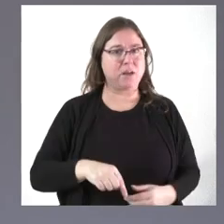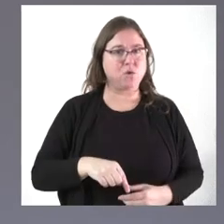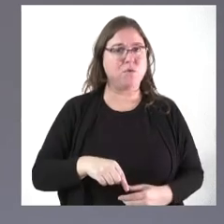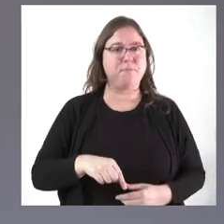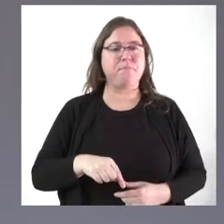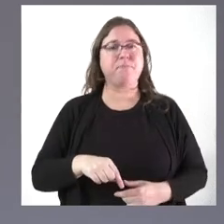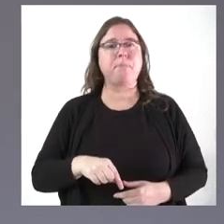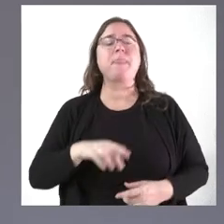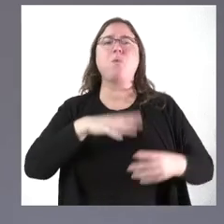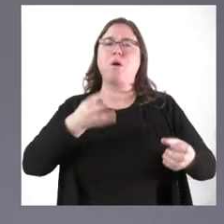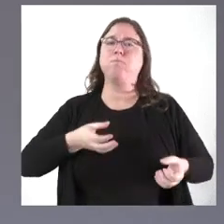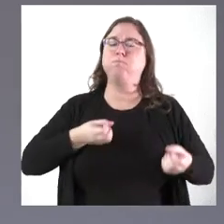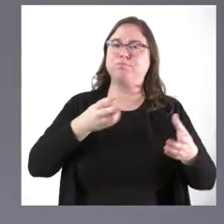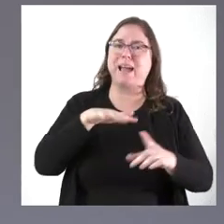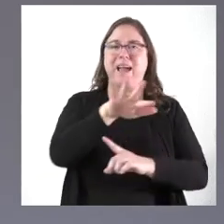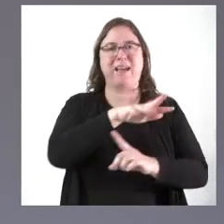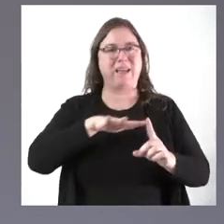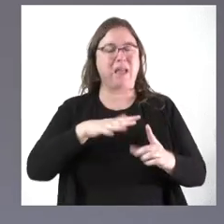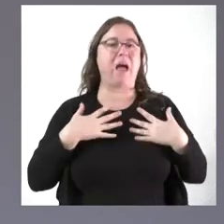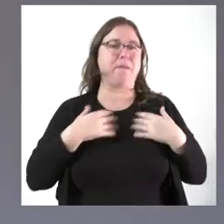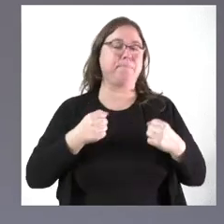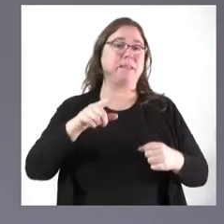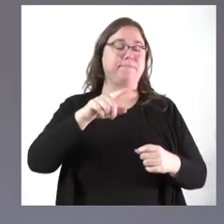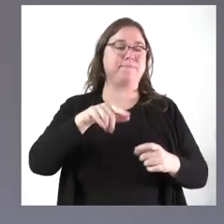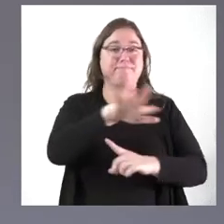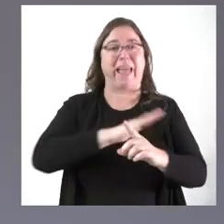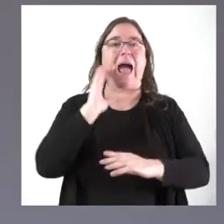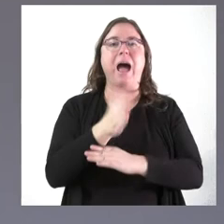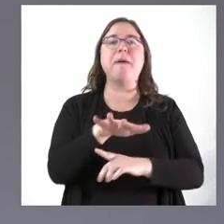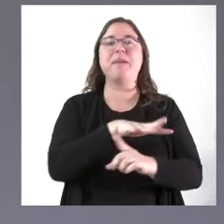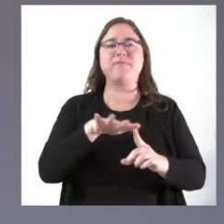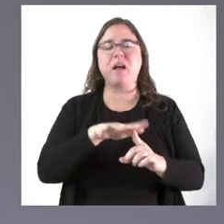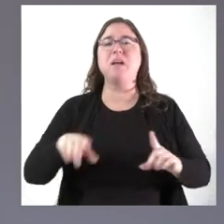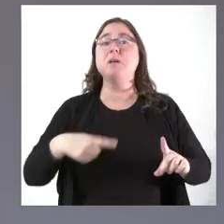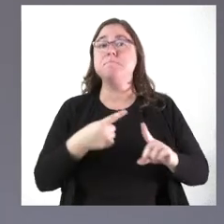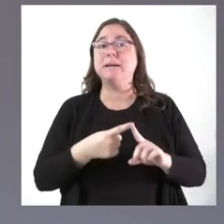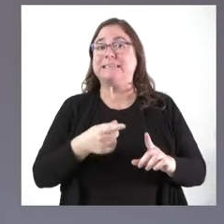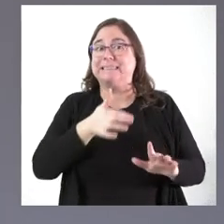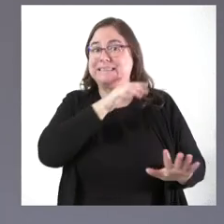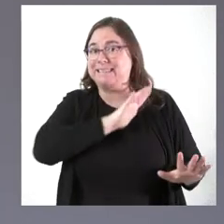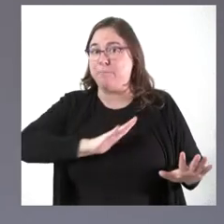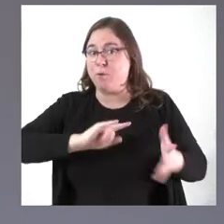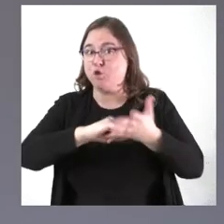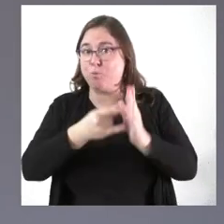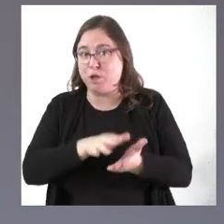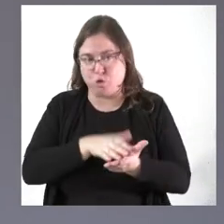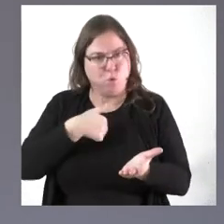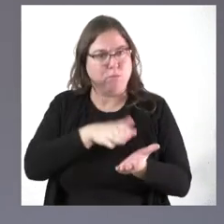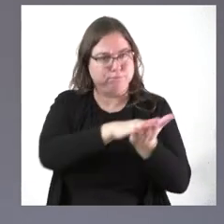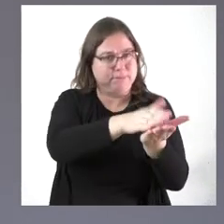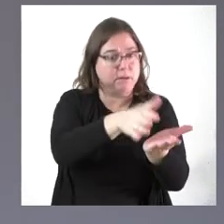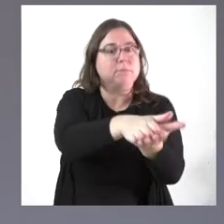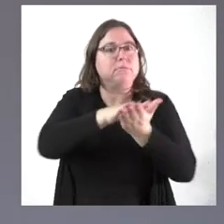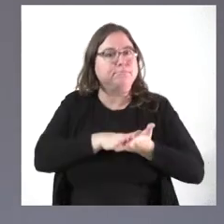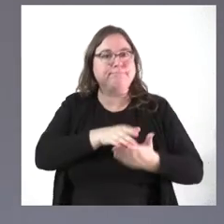declaración de impacto ambiental de este proyecto de actuación y de momento el proyecto de actuación no ha vuelto a la junta de caseros no ha entrado la junta de exterior